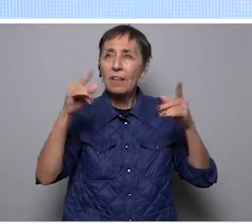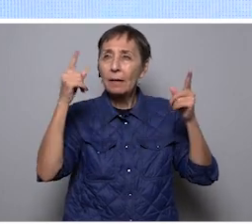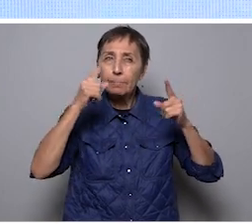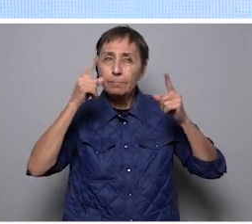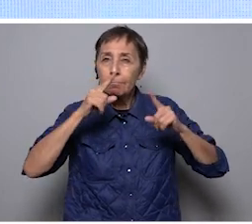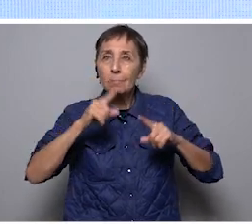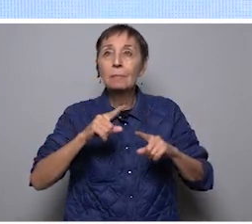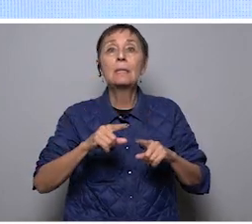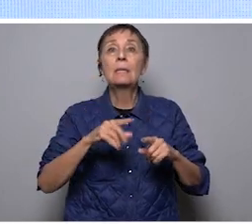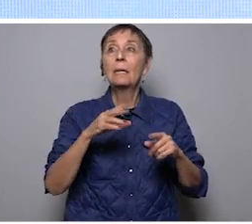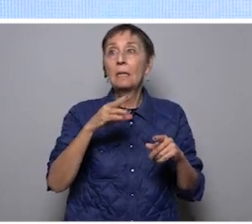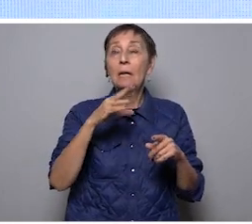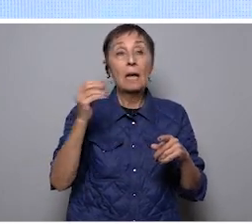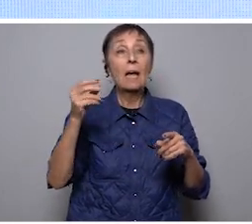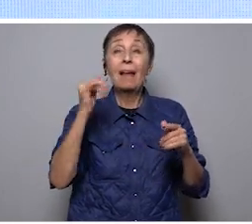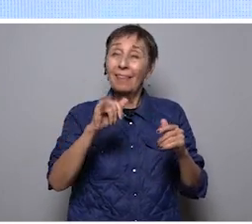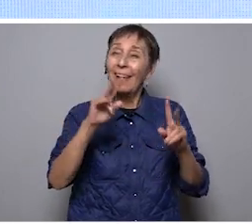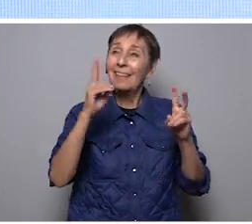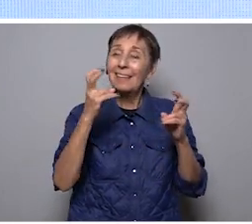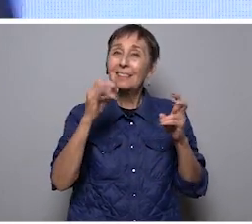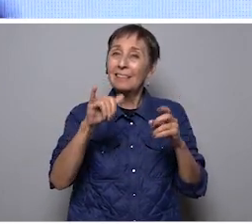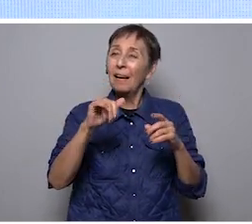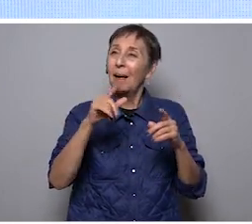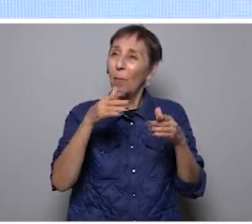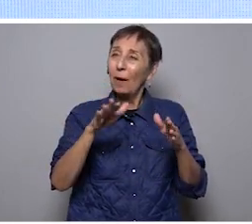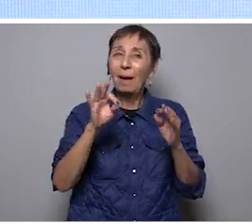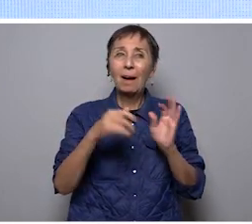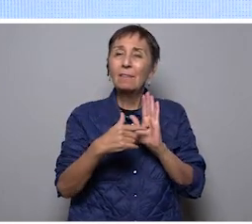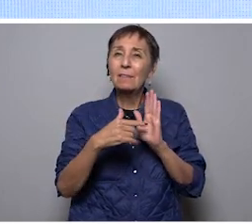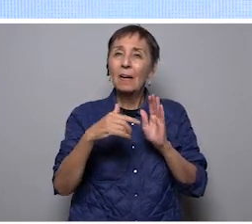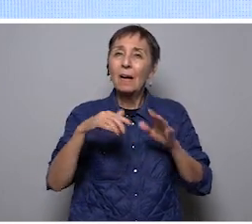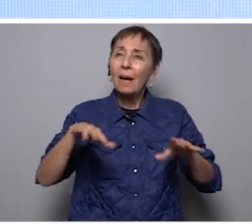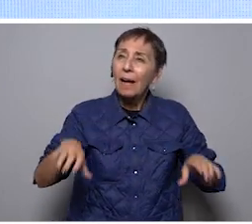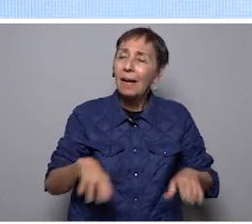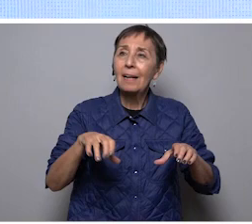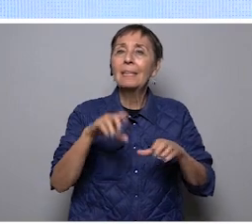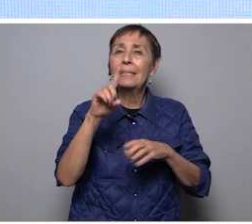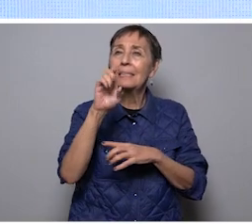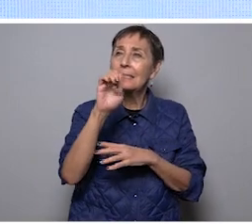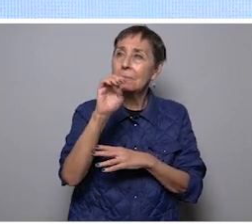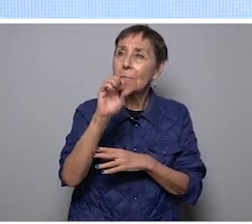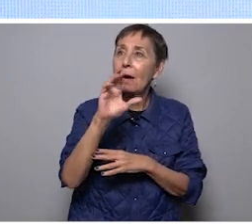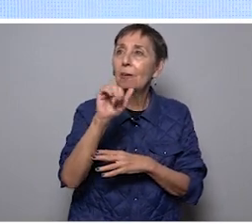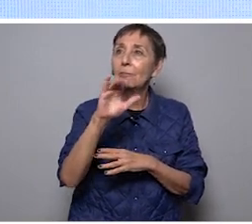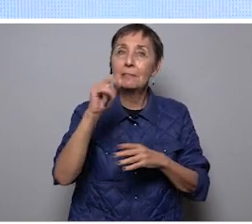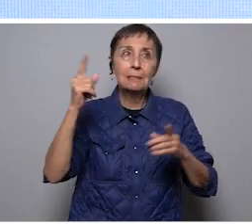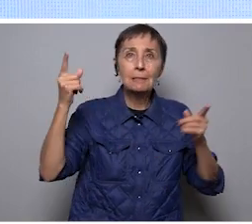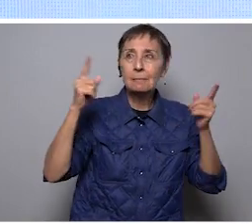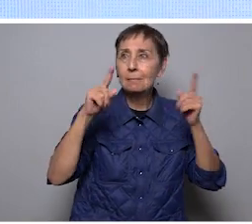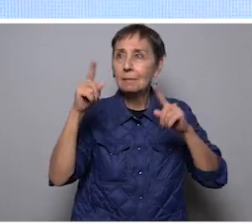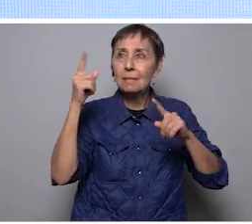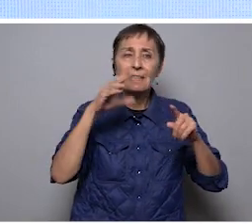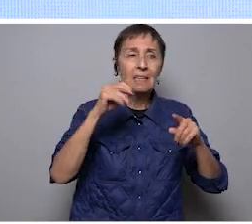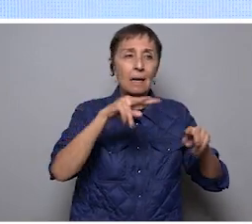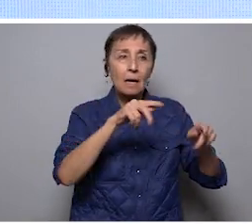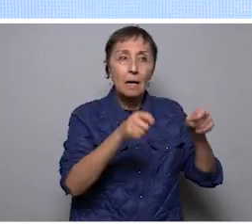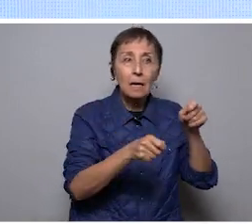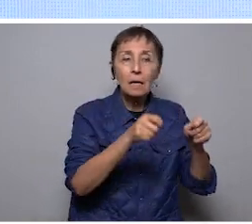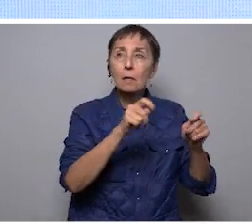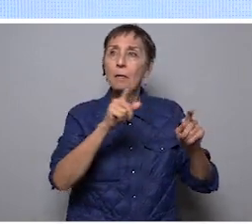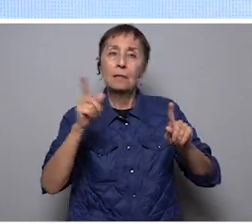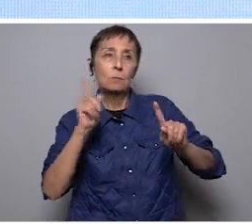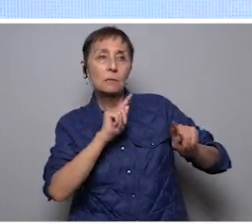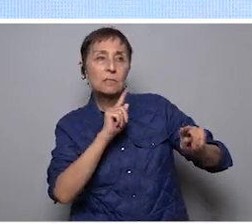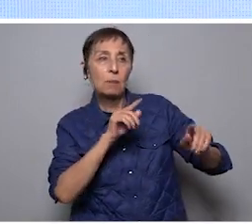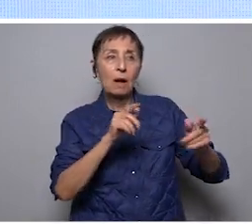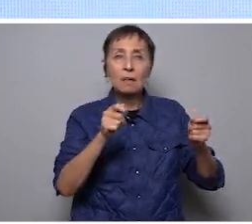gobernabilidad de de rendición de cuentas saber qué está pasando con la entidad como tal Entonces no digo que que